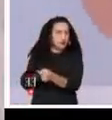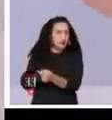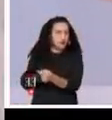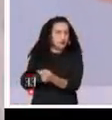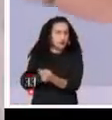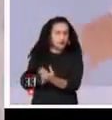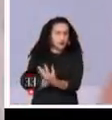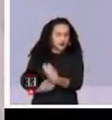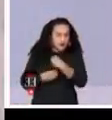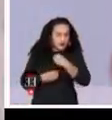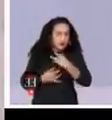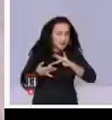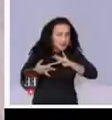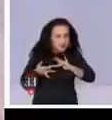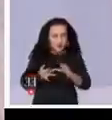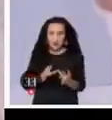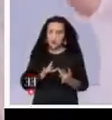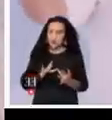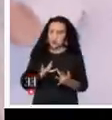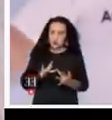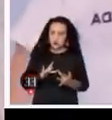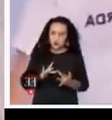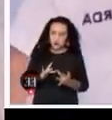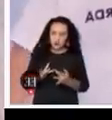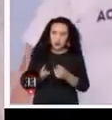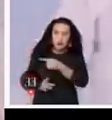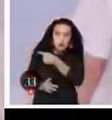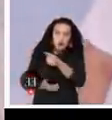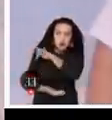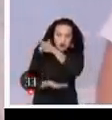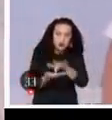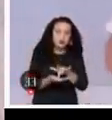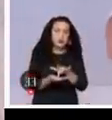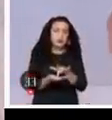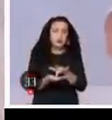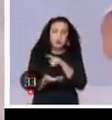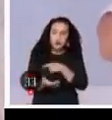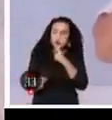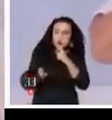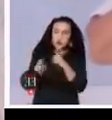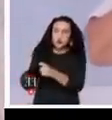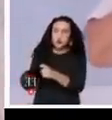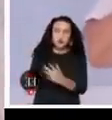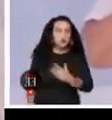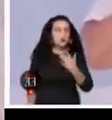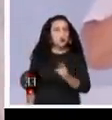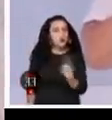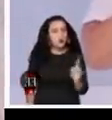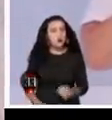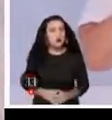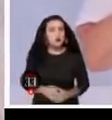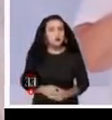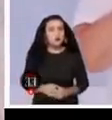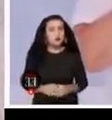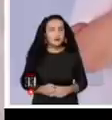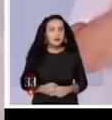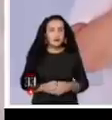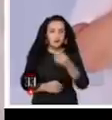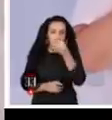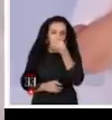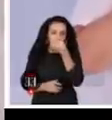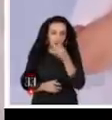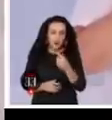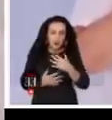tanto daño que aquí están presentes no siento odio por ellos he